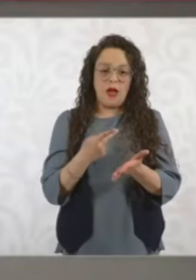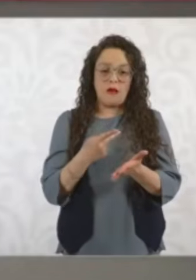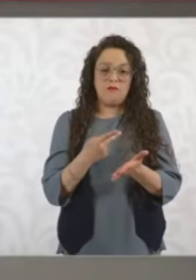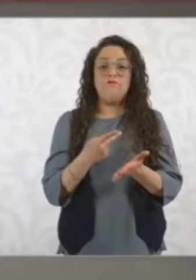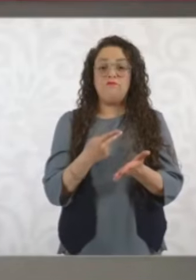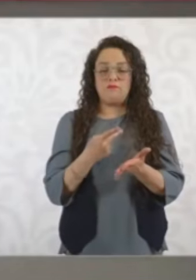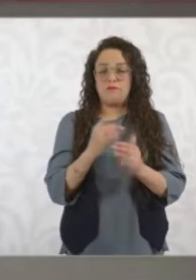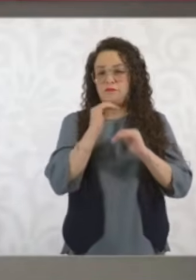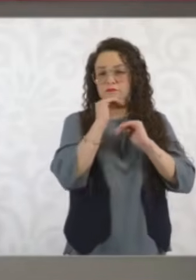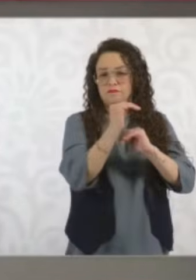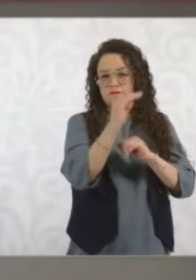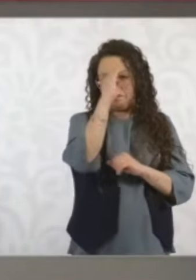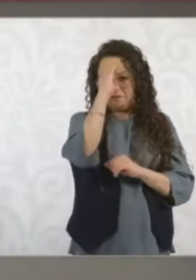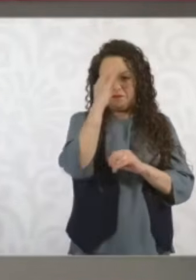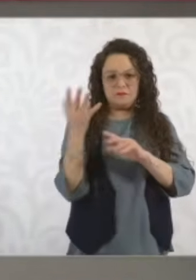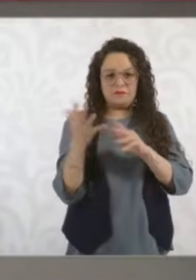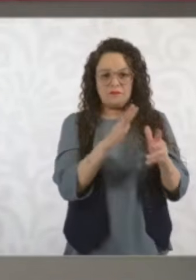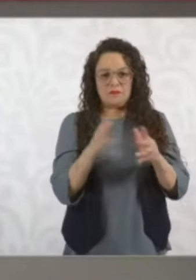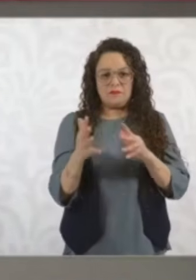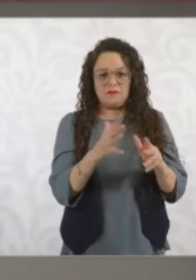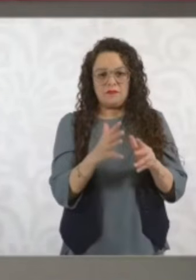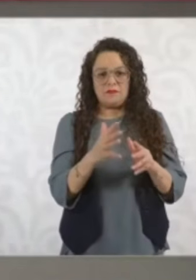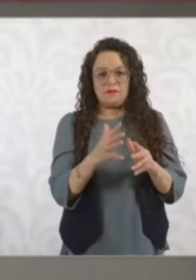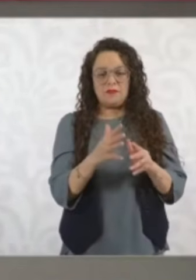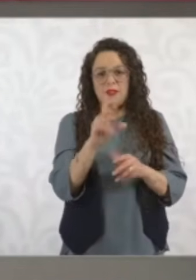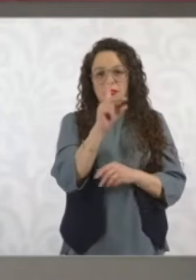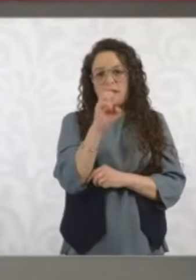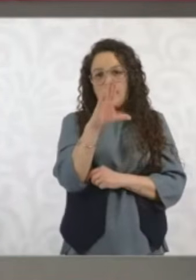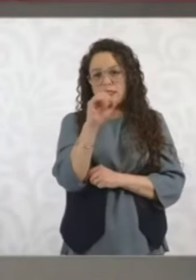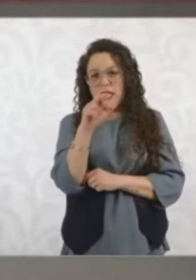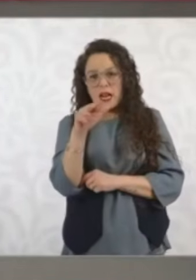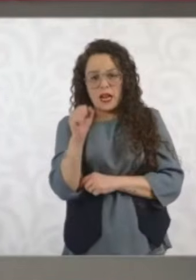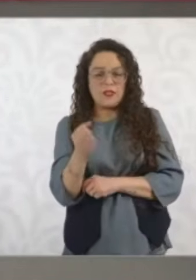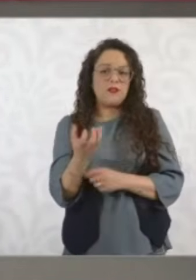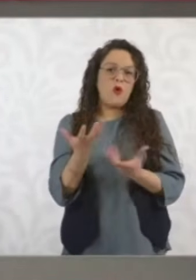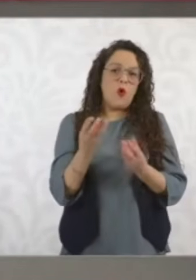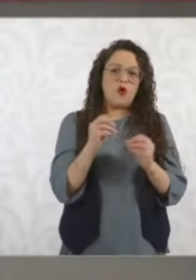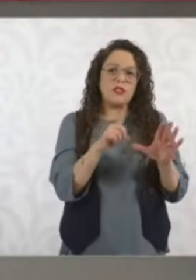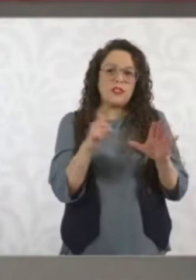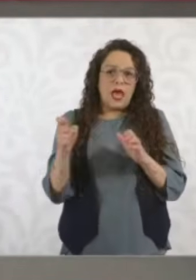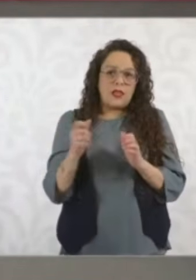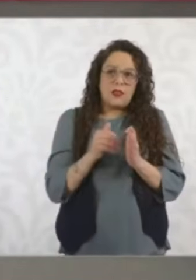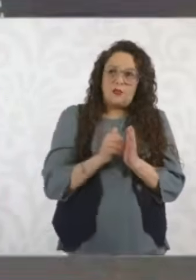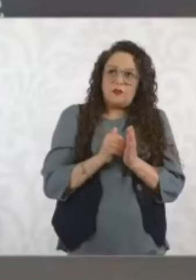esperado sería de decenas o cientos. Ahí está,